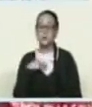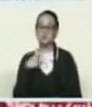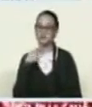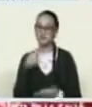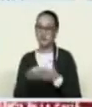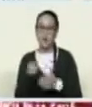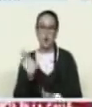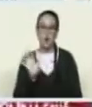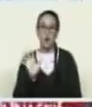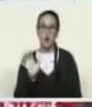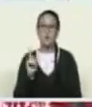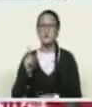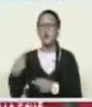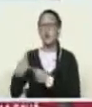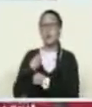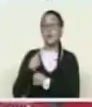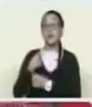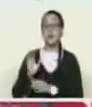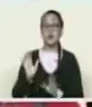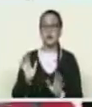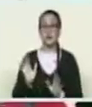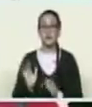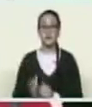a menos que usted me obliga